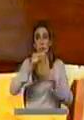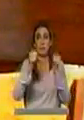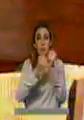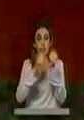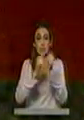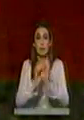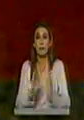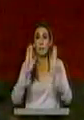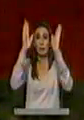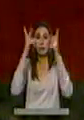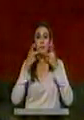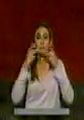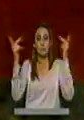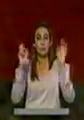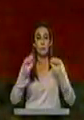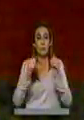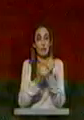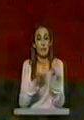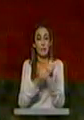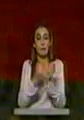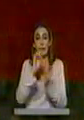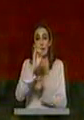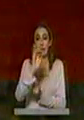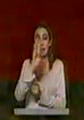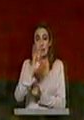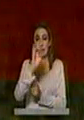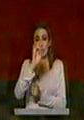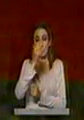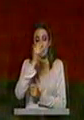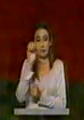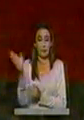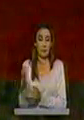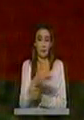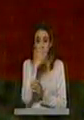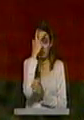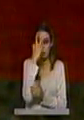públicos. Exactamente. Entonces, ese hotel es muy interesante, es